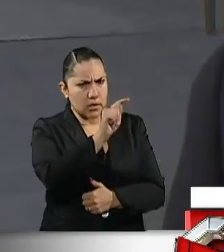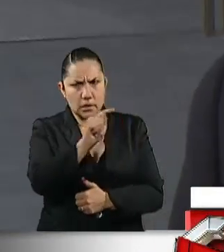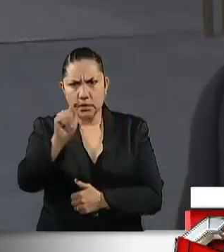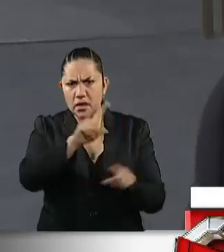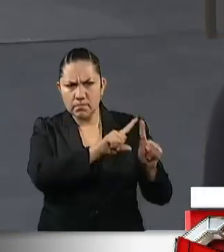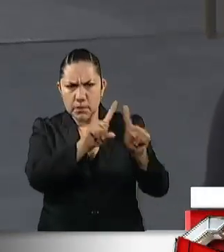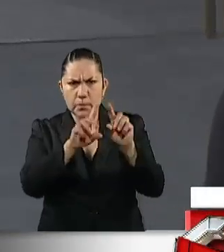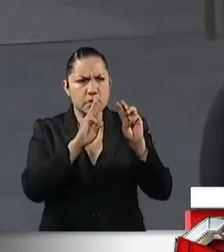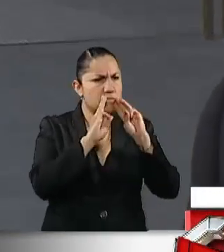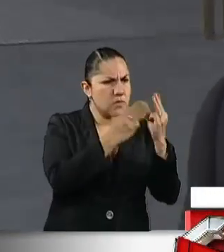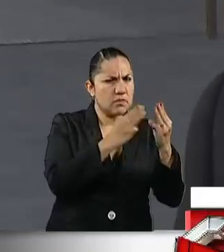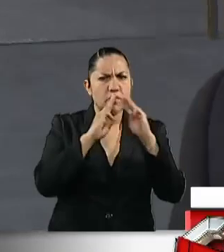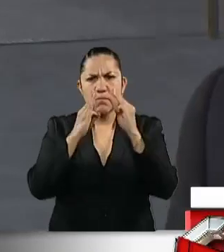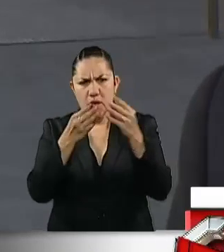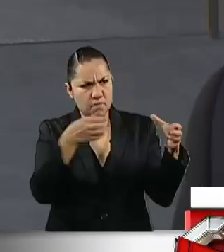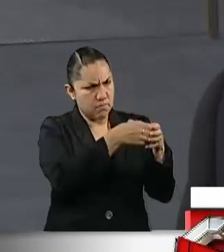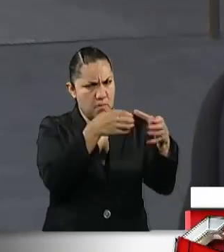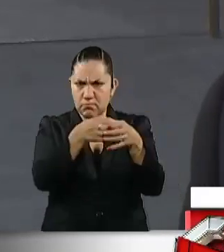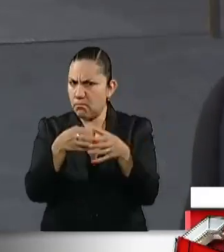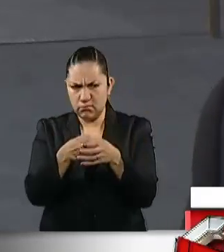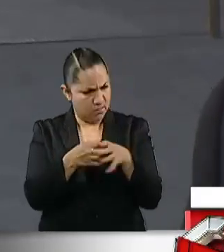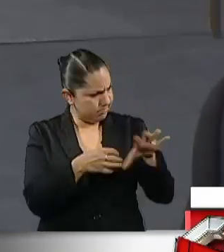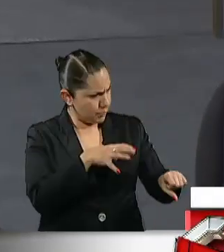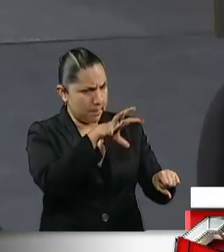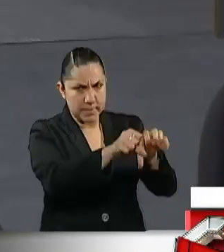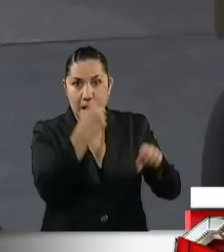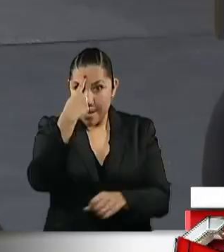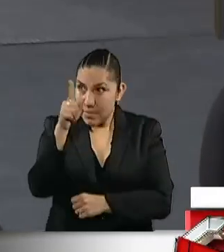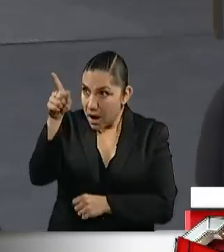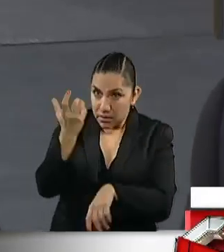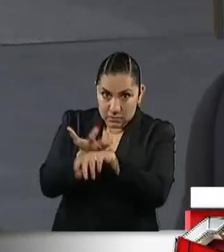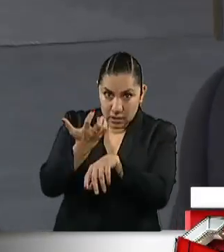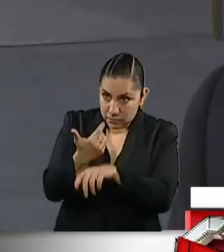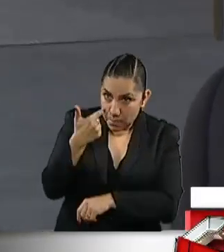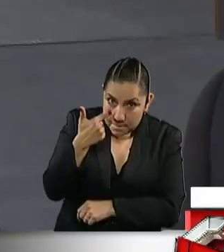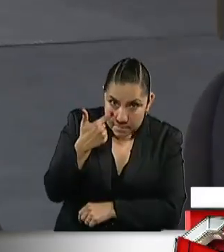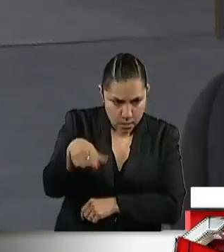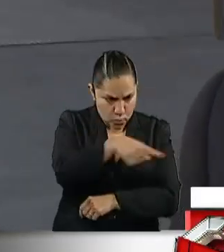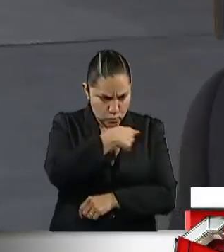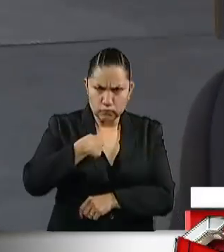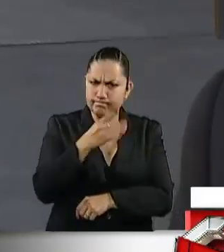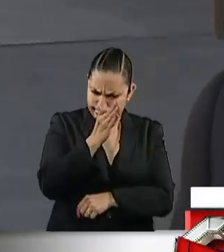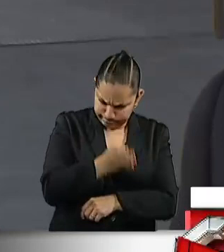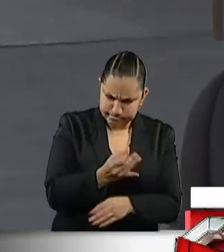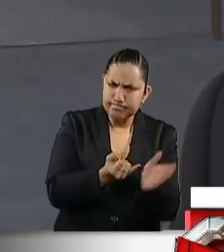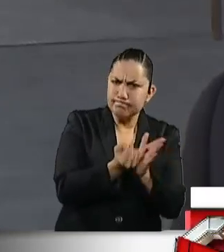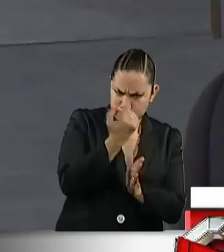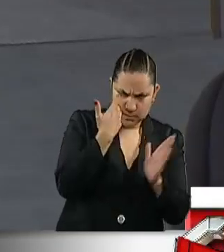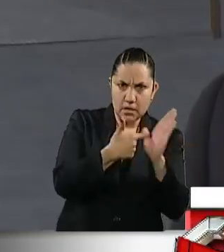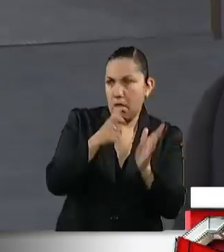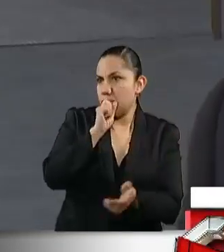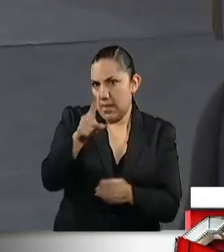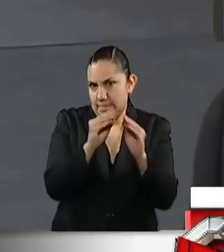Unidos vea nuestra buena voluntad y también en ese sentido con nosotros contribuya con la agenda que presentará el